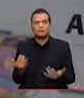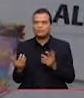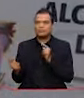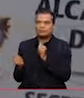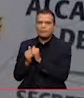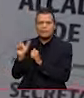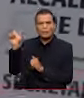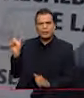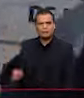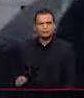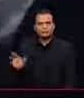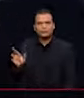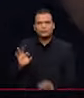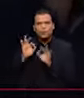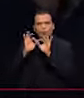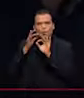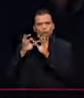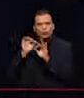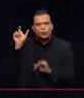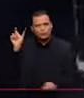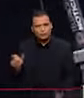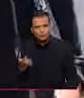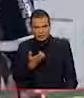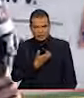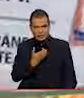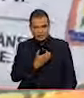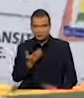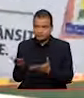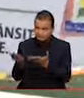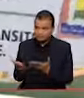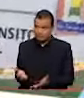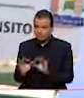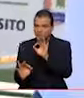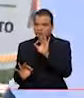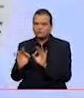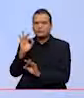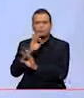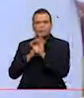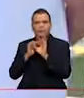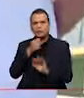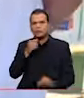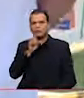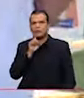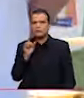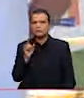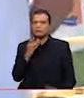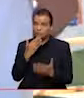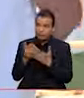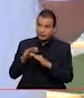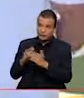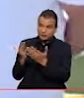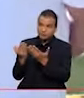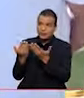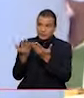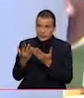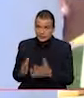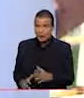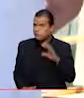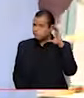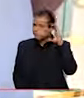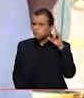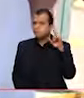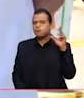el alcalde de La Unión, Valle del Cauca. Bienvenido a Telepacífico Noticias. Bueno, ya está haciendo presencia